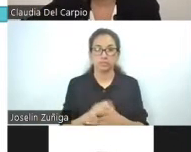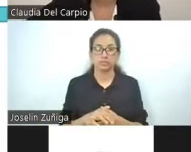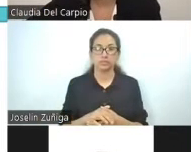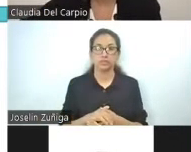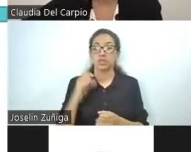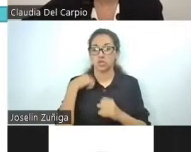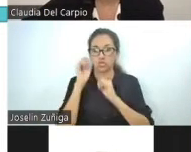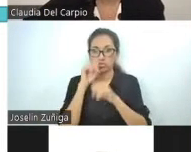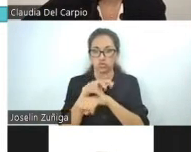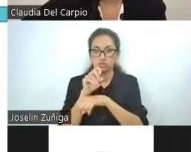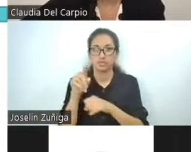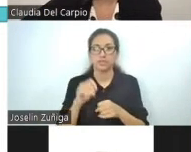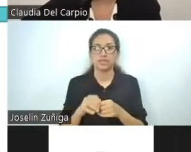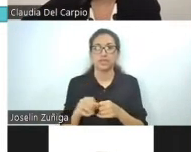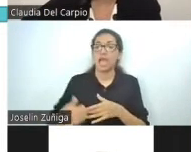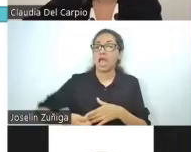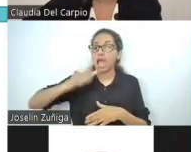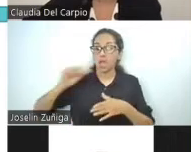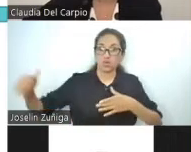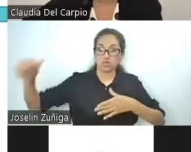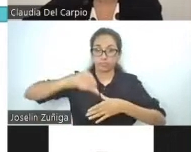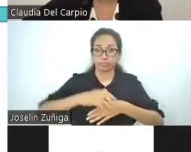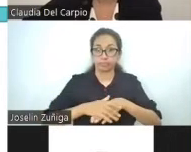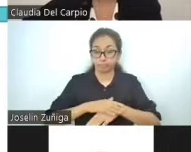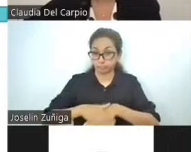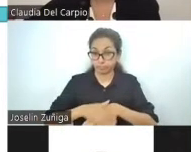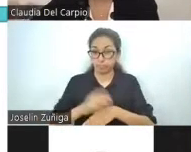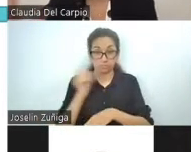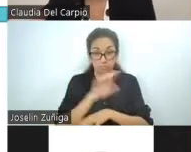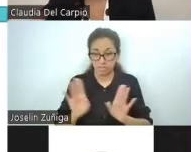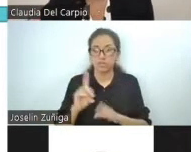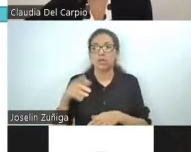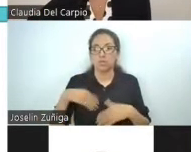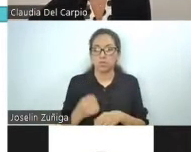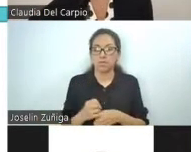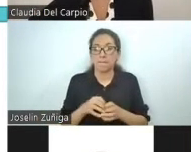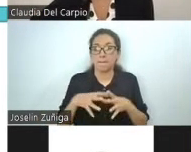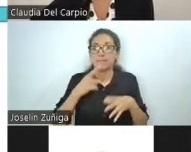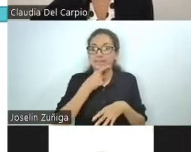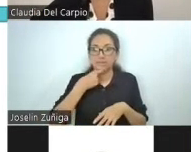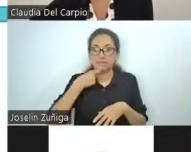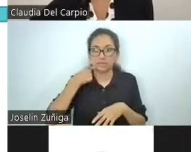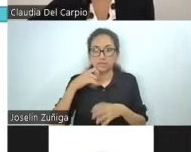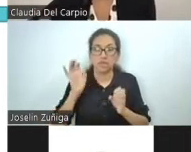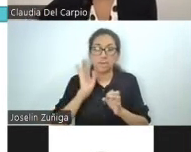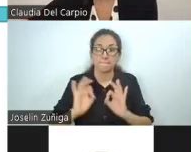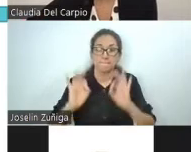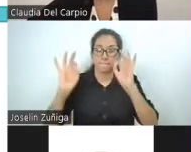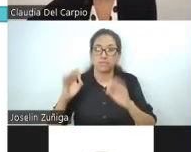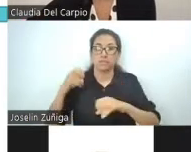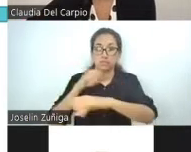una a una. El lavado con agua puede producir sequedad de la piel y empeorar la picazón en caso tengas un problema de irritación, y